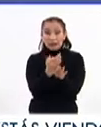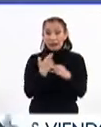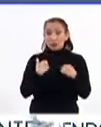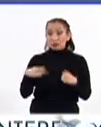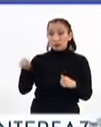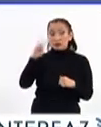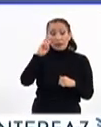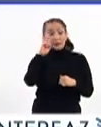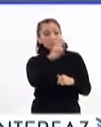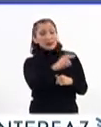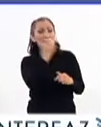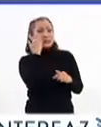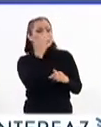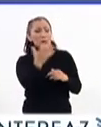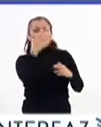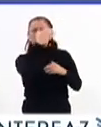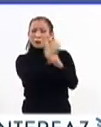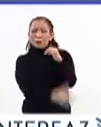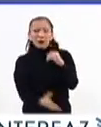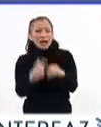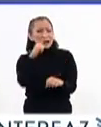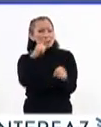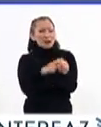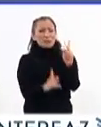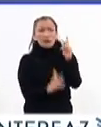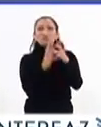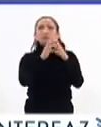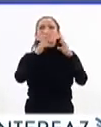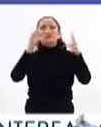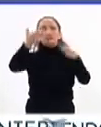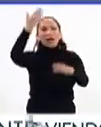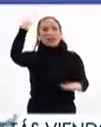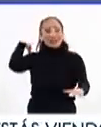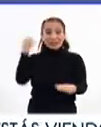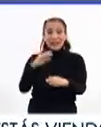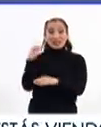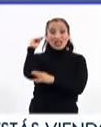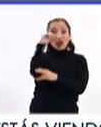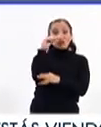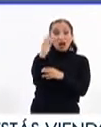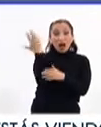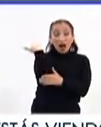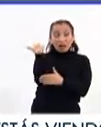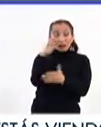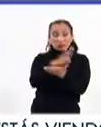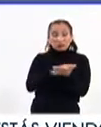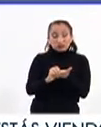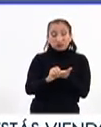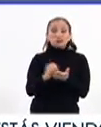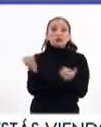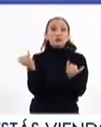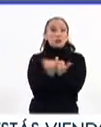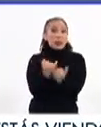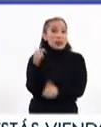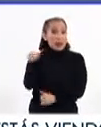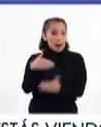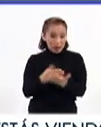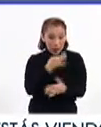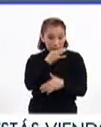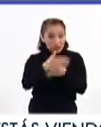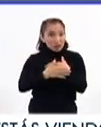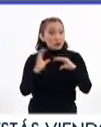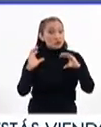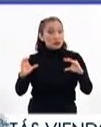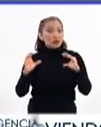humanidad está viviendo una de las etapas de extinción más grandes desde la extinción de los dinosaurios. Así que estamos realmente con todas las alarmas